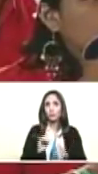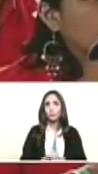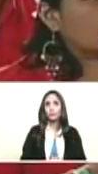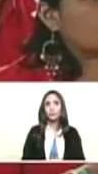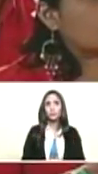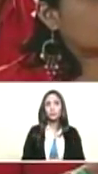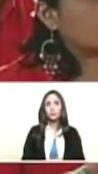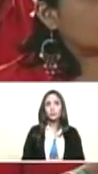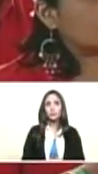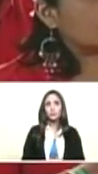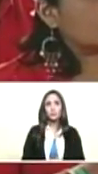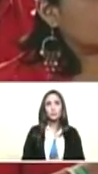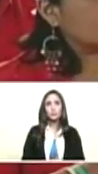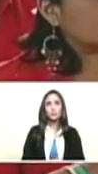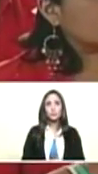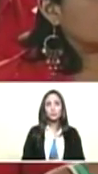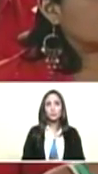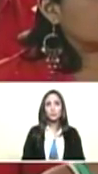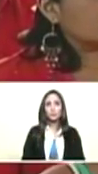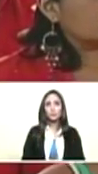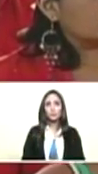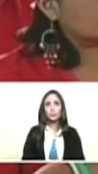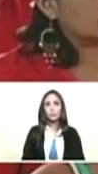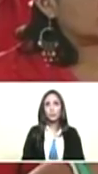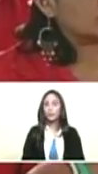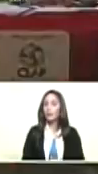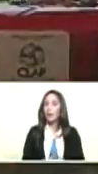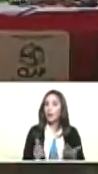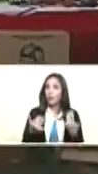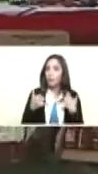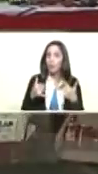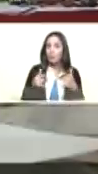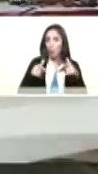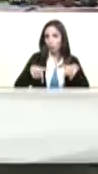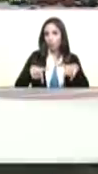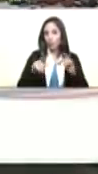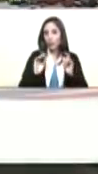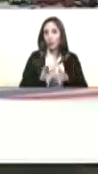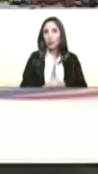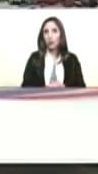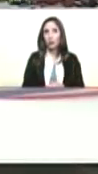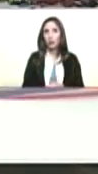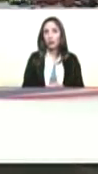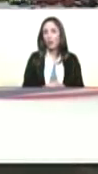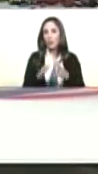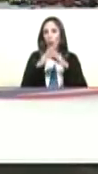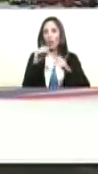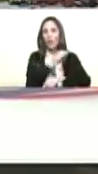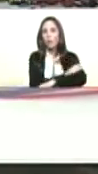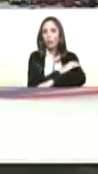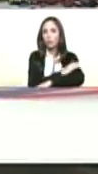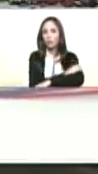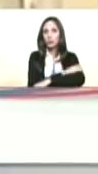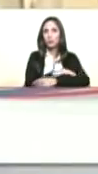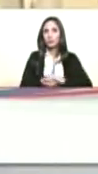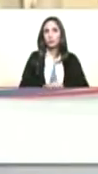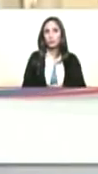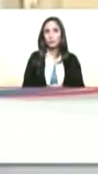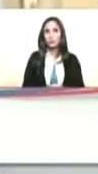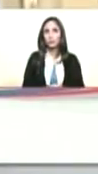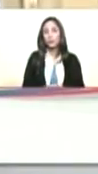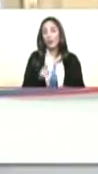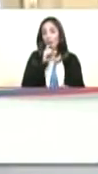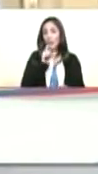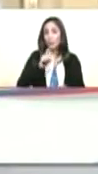Y aquí internamente la oligarquía venezolana y todos sus acólitos son enemigos